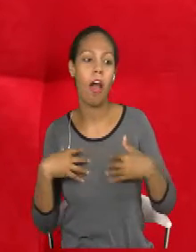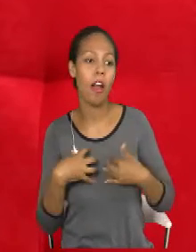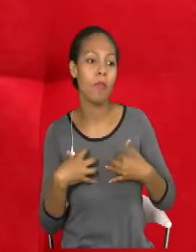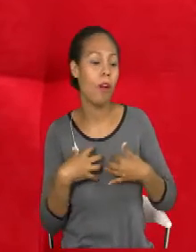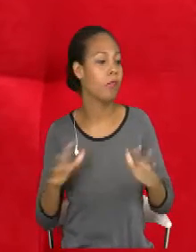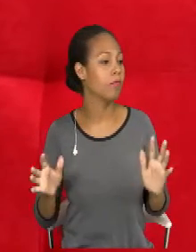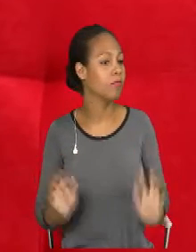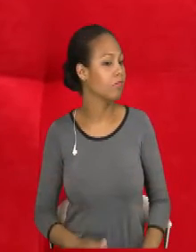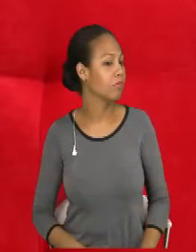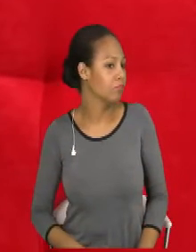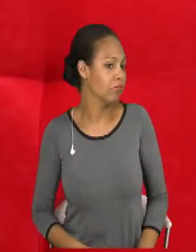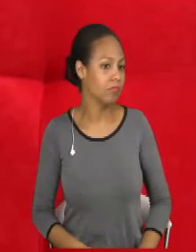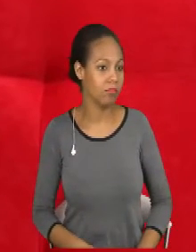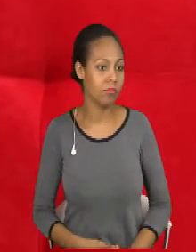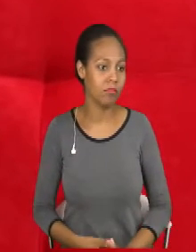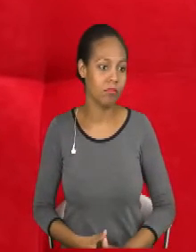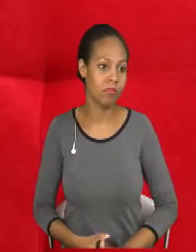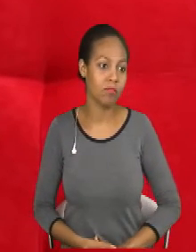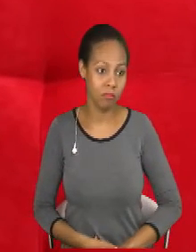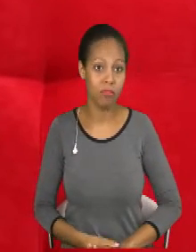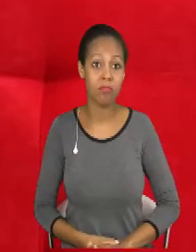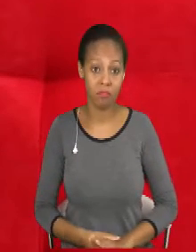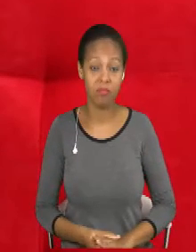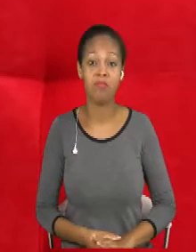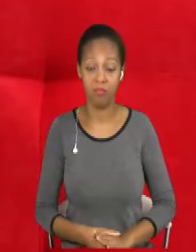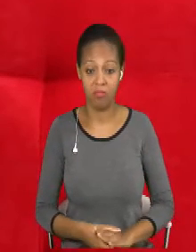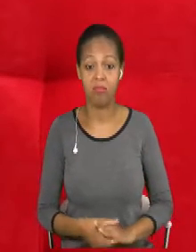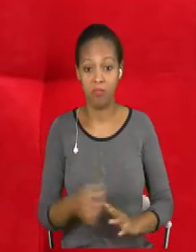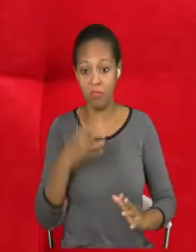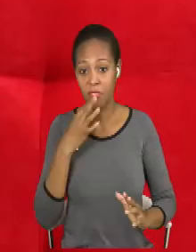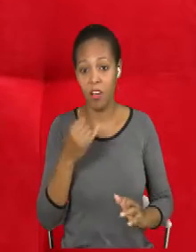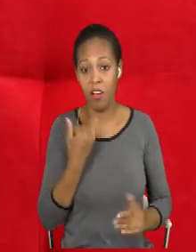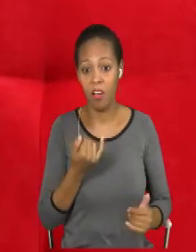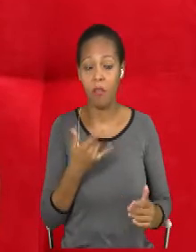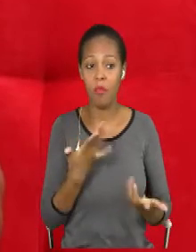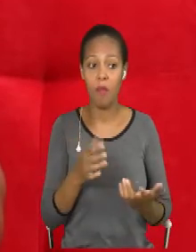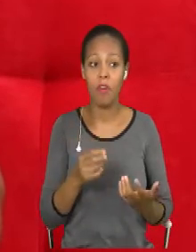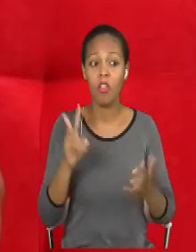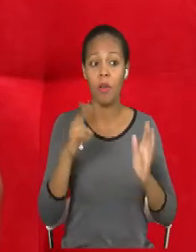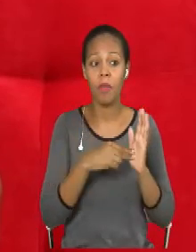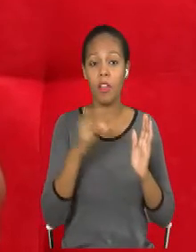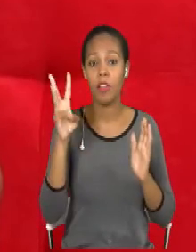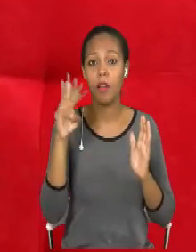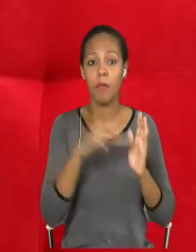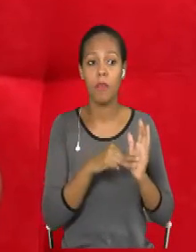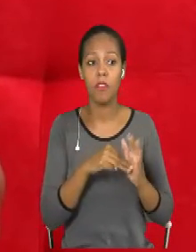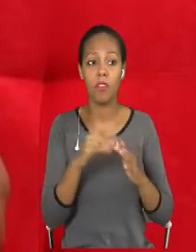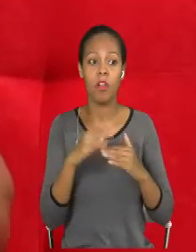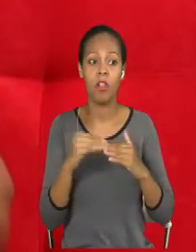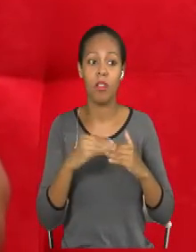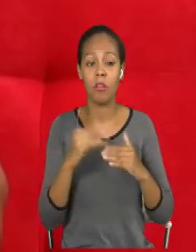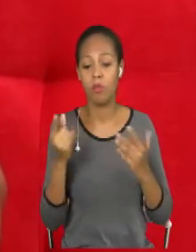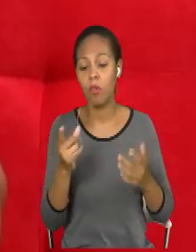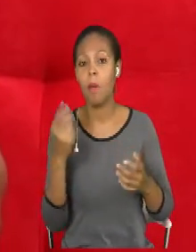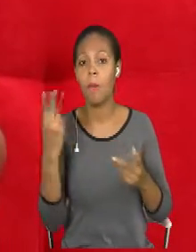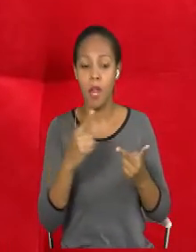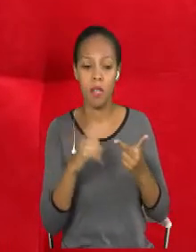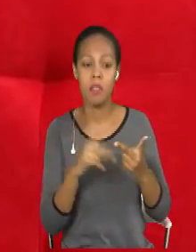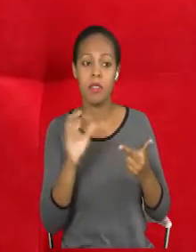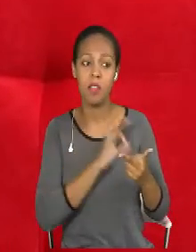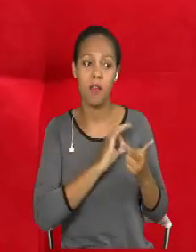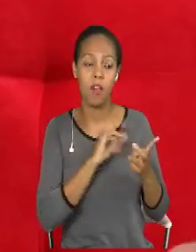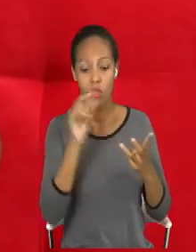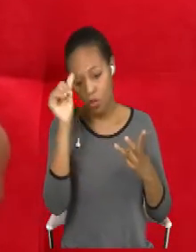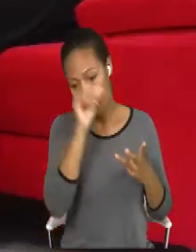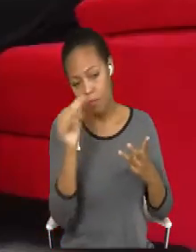historia, facturo alrededor de $2,000, $3,000 mensuales por cuidar perros, viernes, sábado y domingo. A mí no me